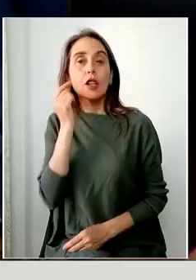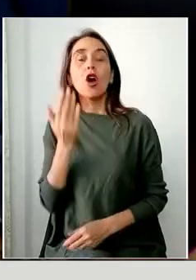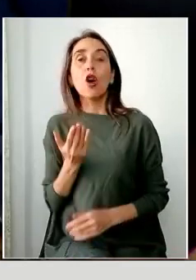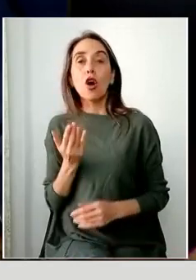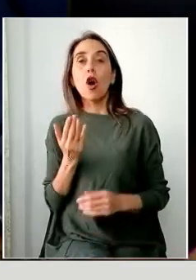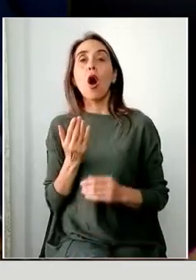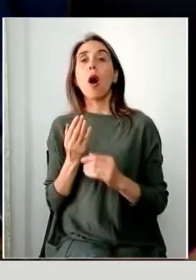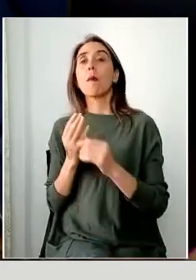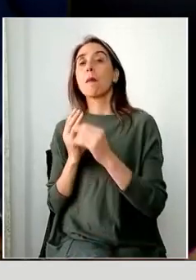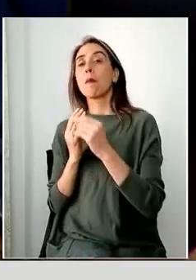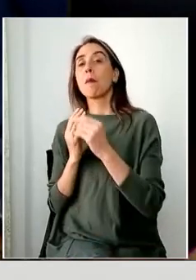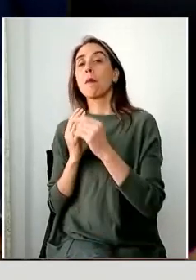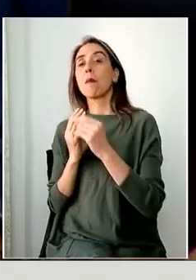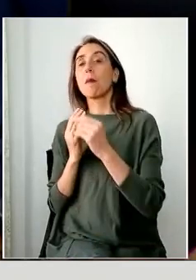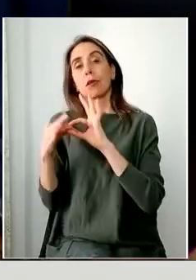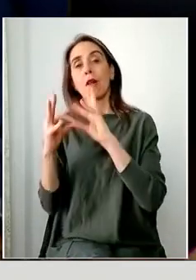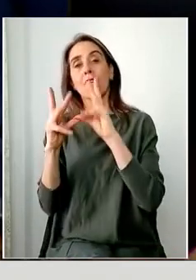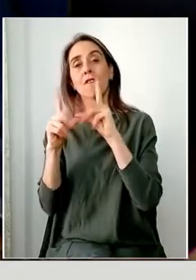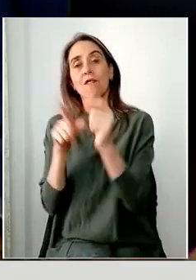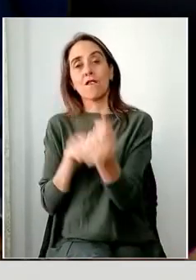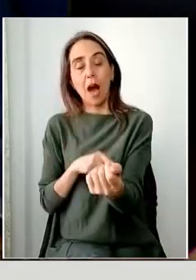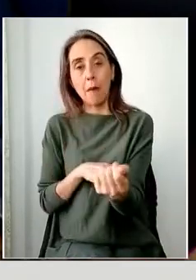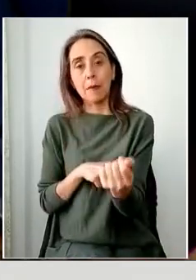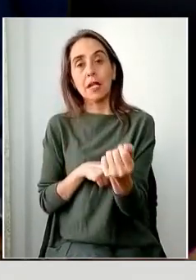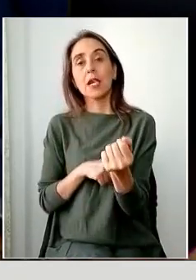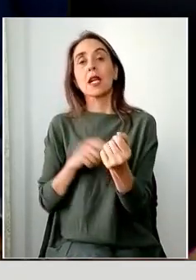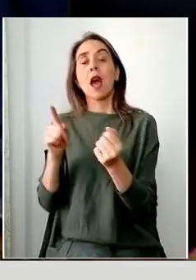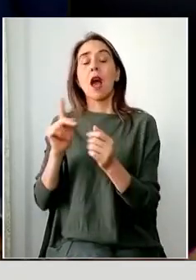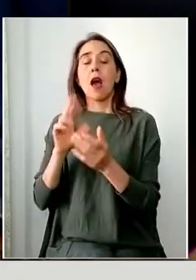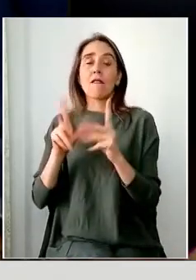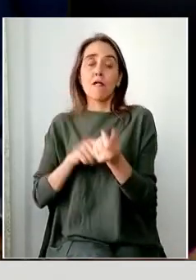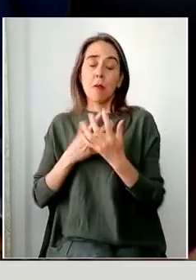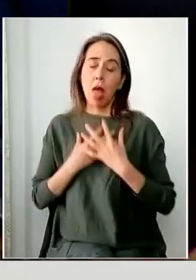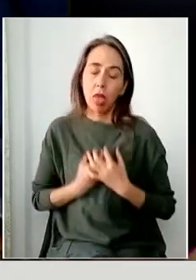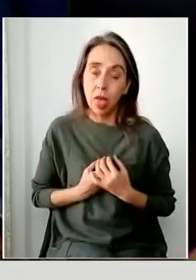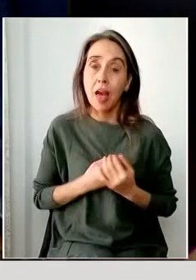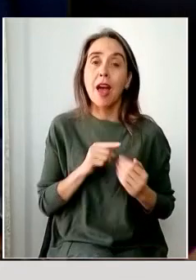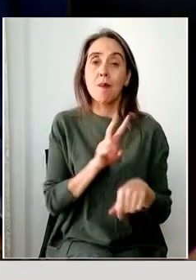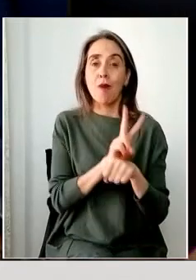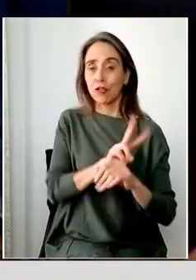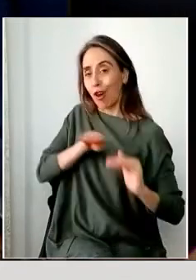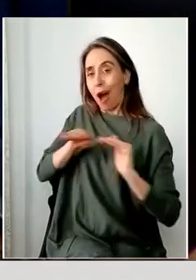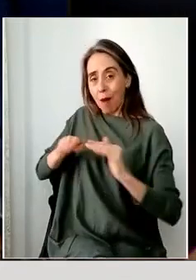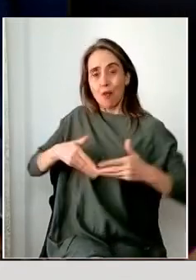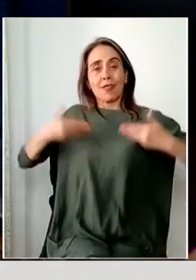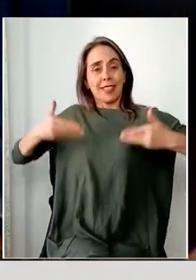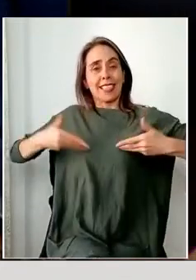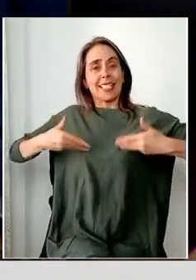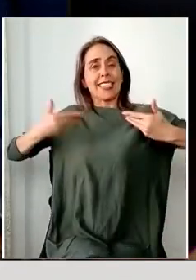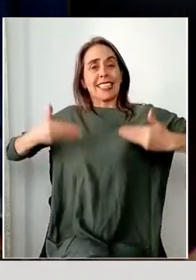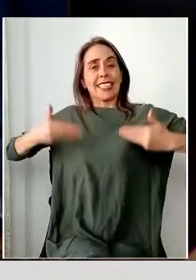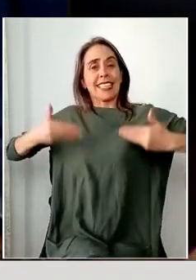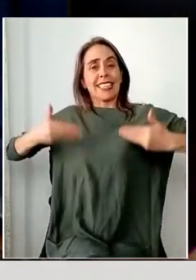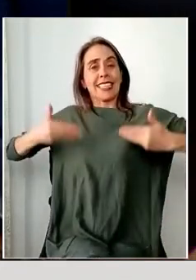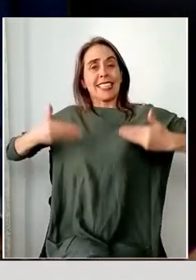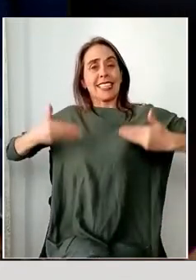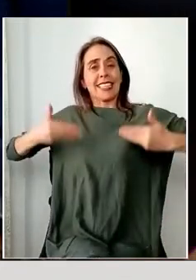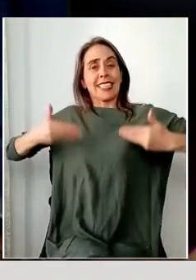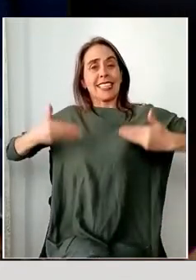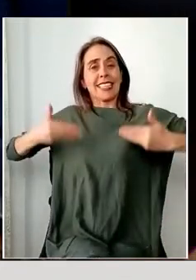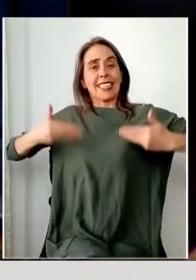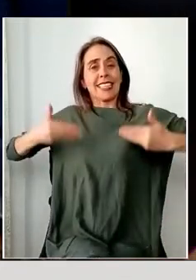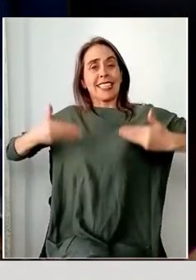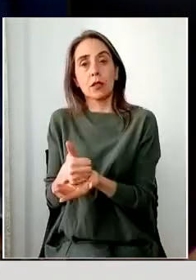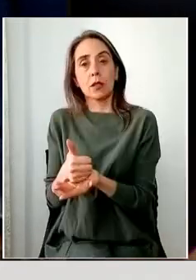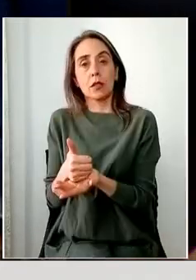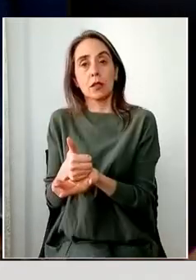familias también, hacer un soporte emocional muchas veces para ellas y ellos, para ayudarlos justamente a que no pierdan su formación,